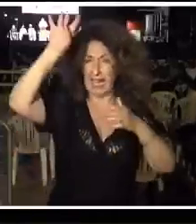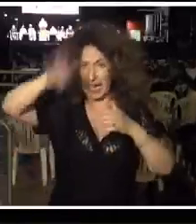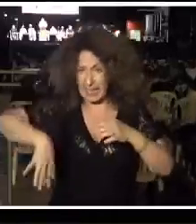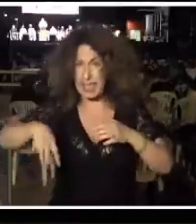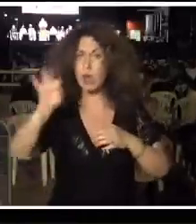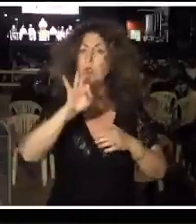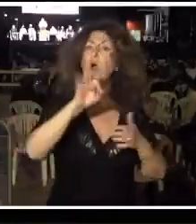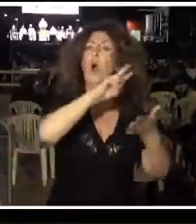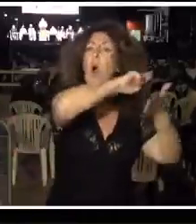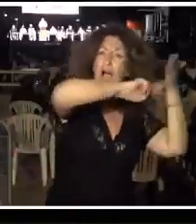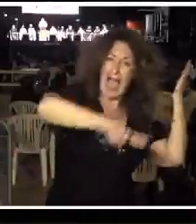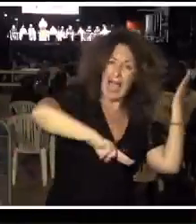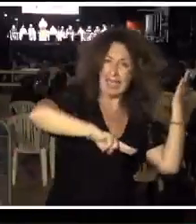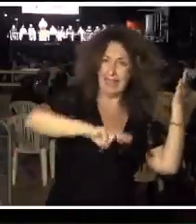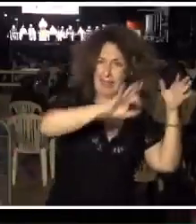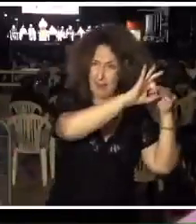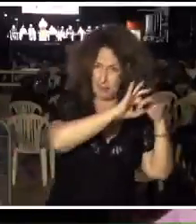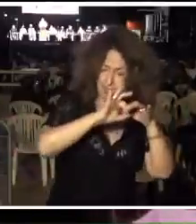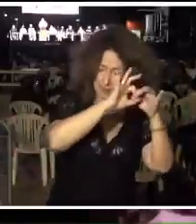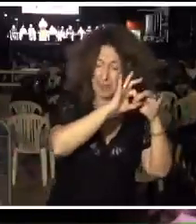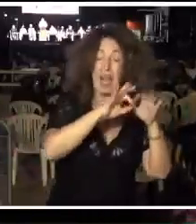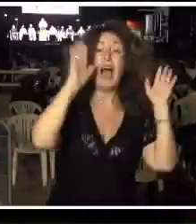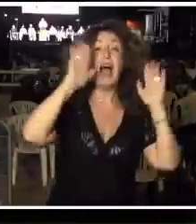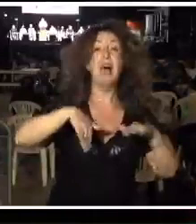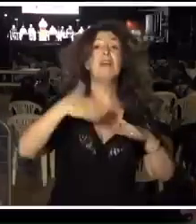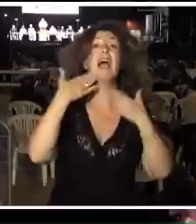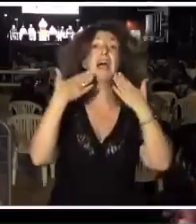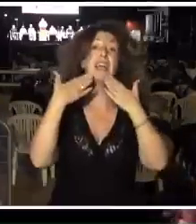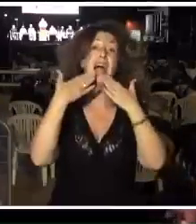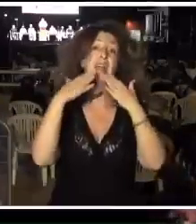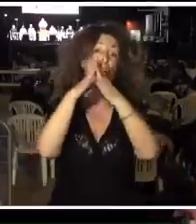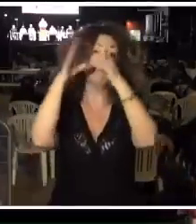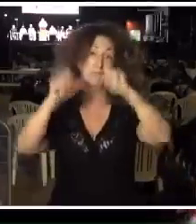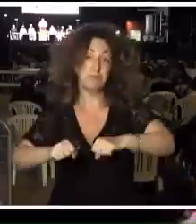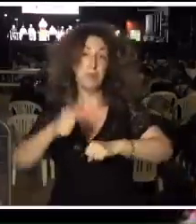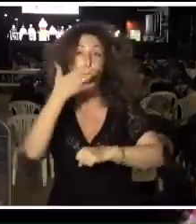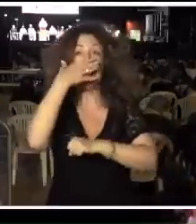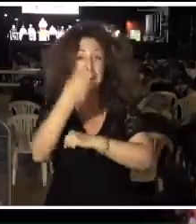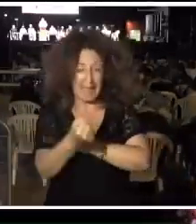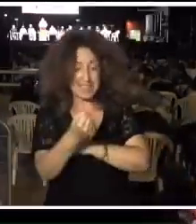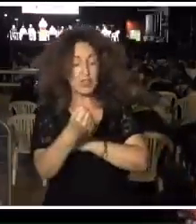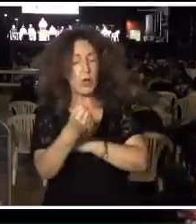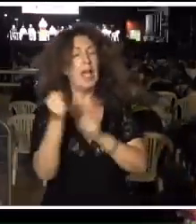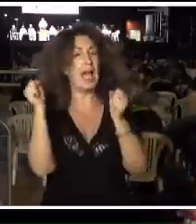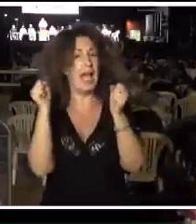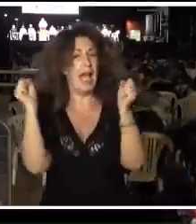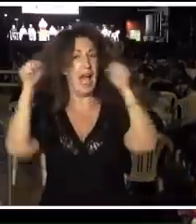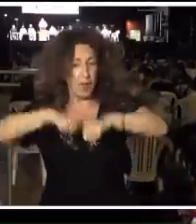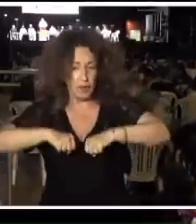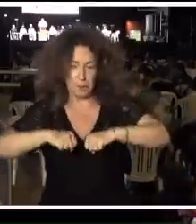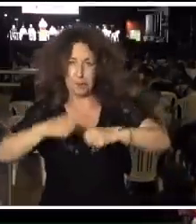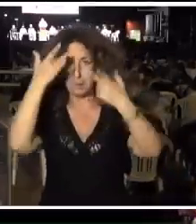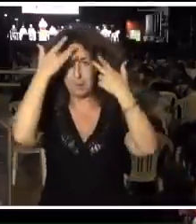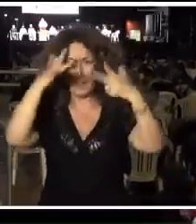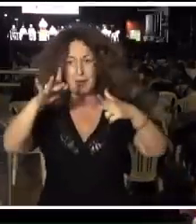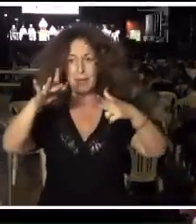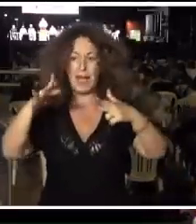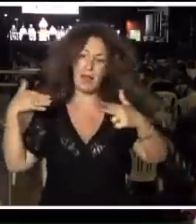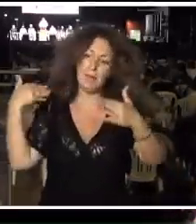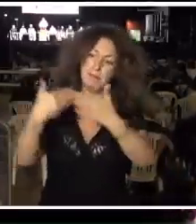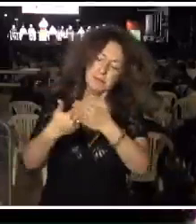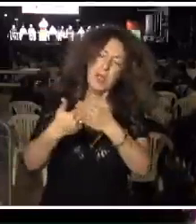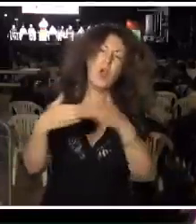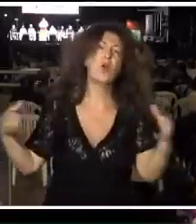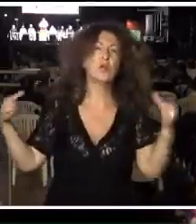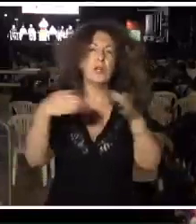España, tras alcanzar un acuerdo con el Partido Socialista que dio lugar al único gobierno con la izquierda transformadora